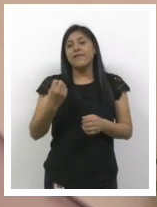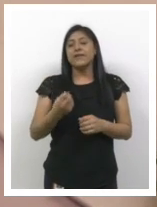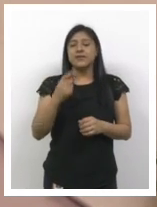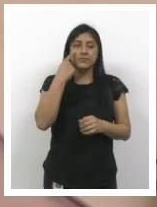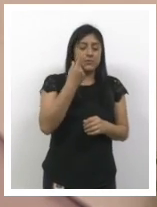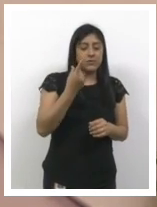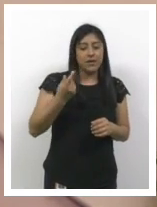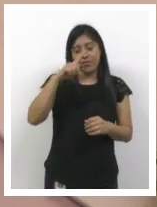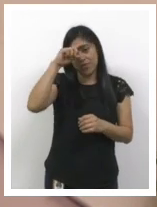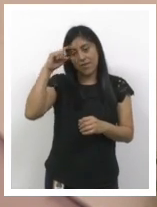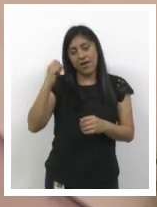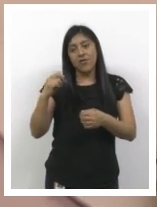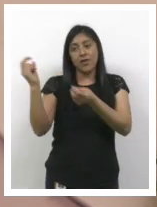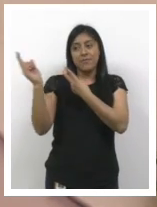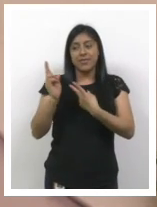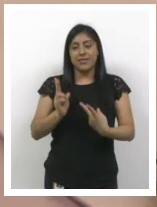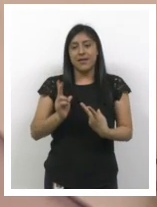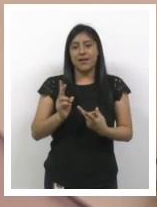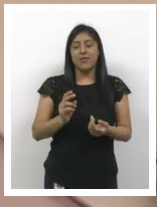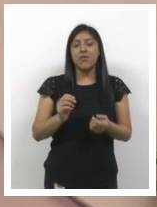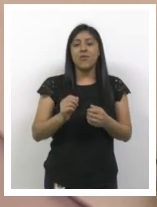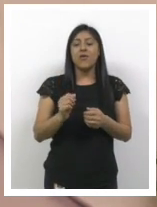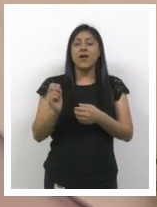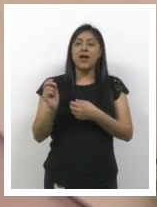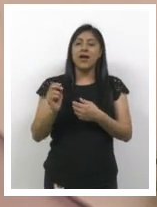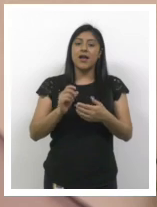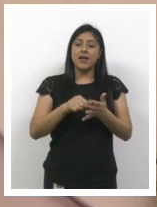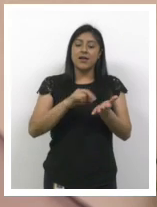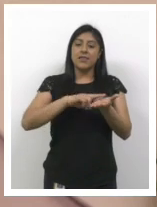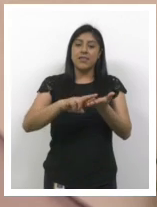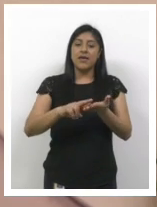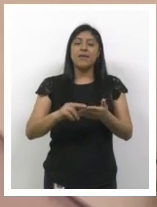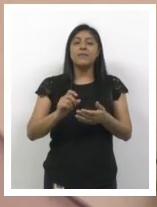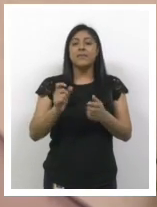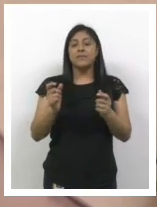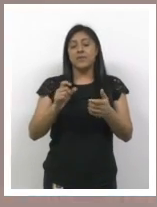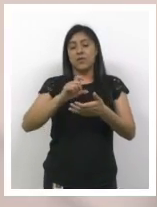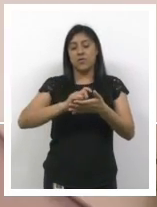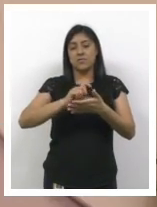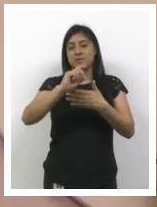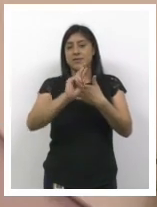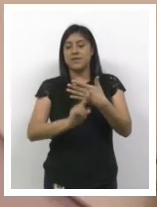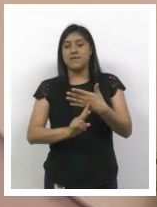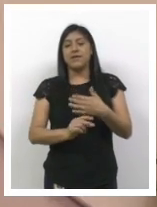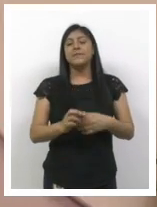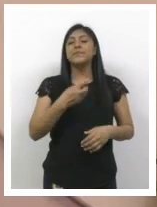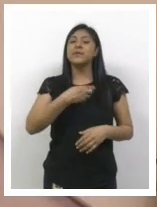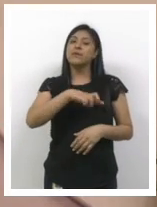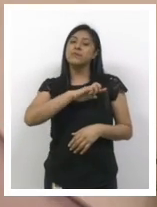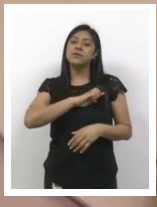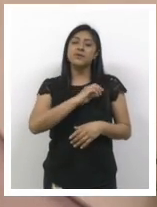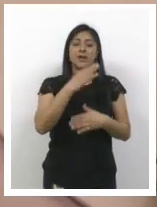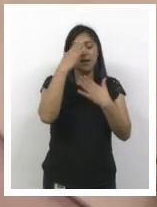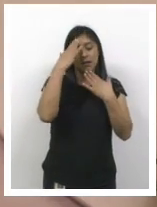buscar trabajo y todo eso, ¿verdad? Entonces fue lo que me trajo acá a traer mi papelería acá a la institución. La verdad, en lo